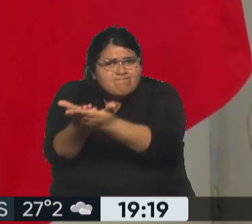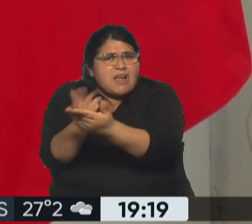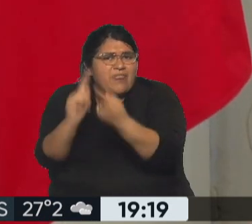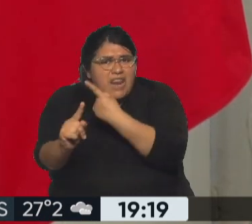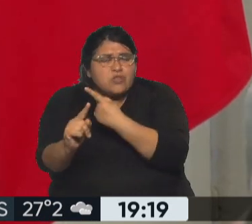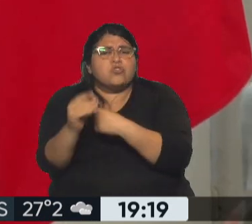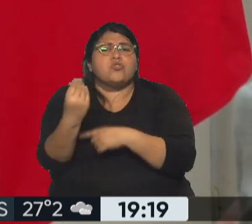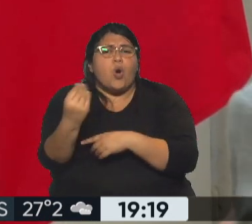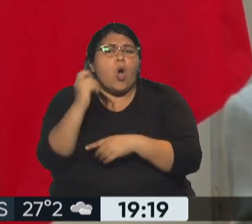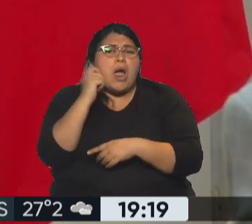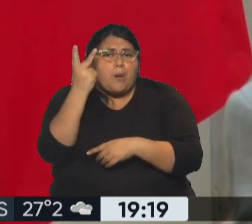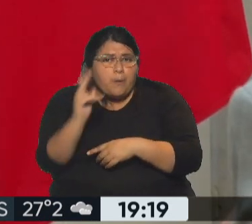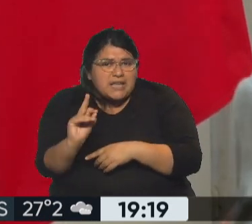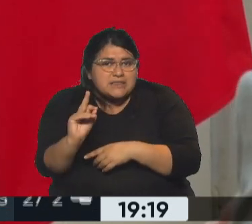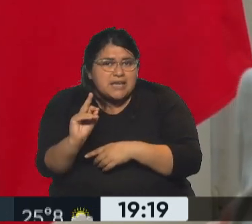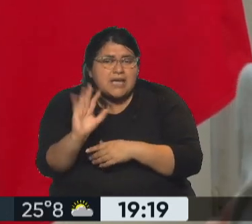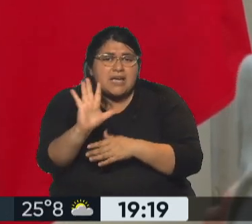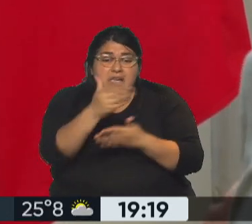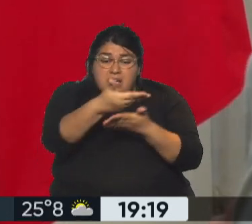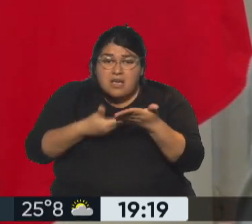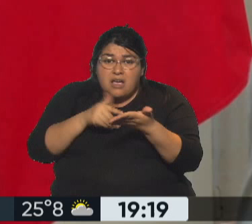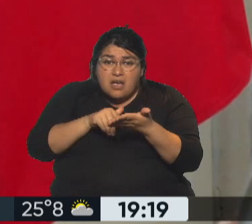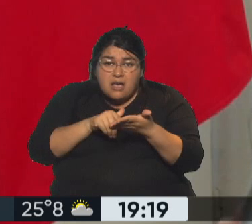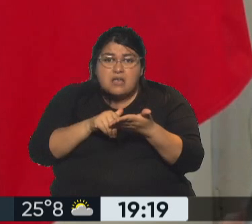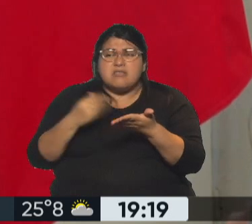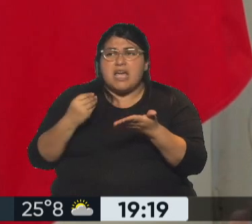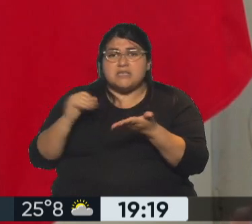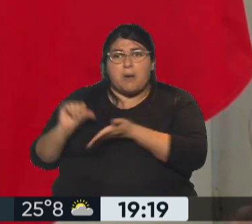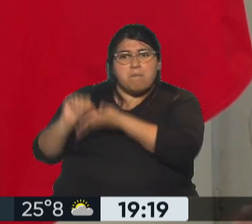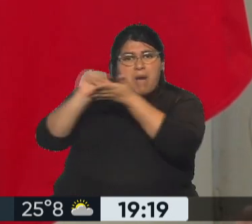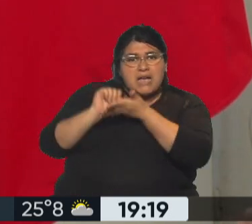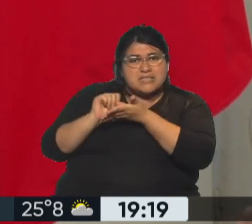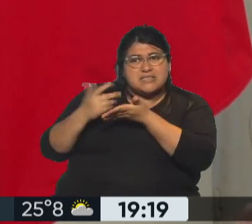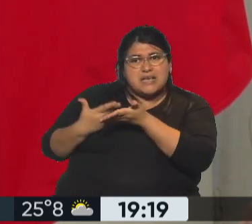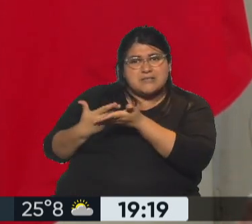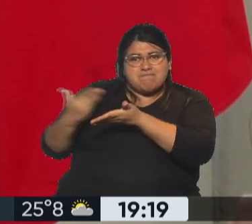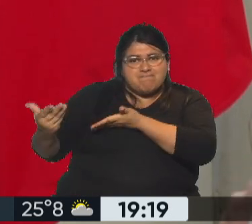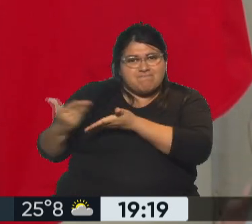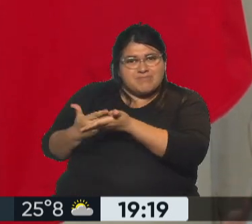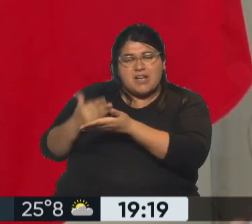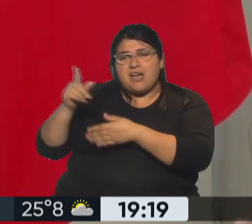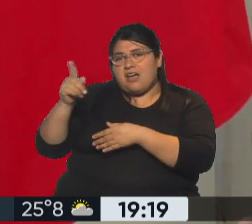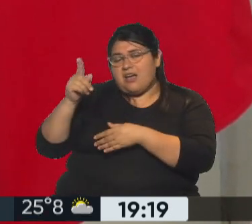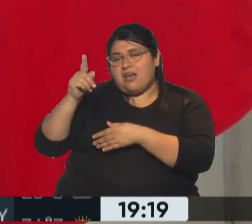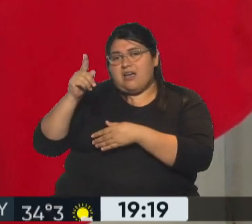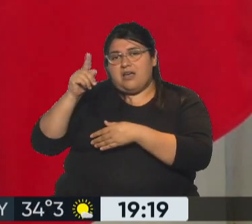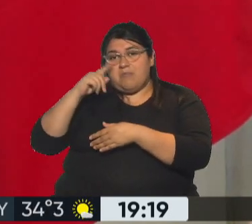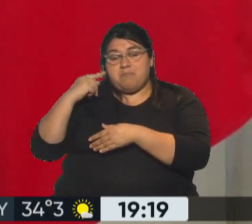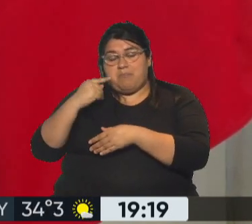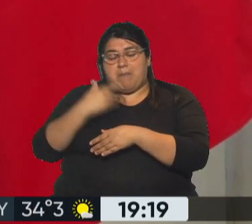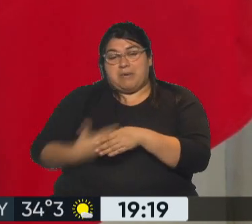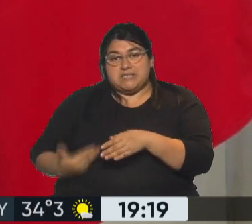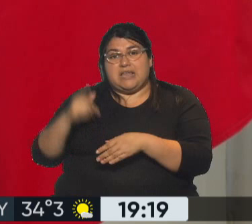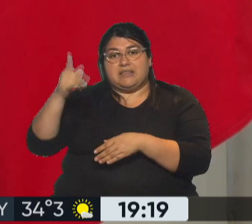G20? Si es así, si esa propuesta va a ser compartida con el presidente Macron, si la van a hacer